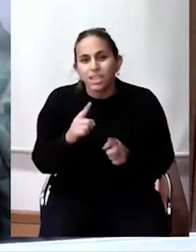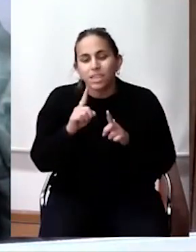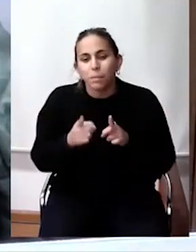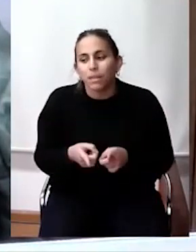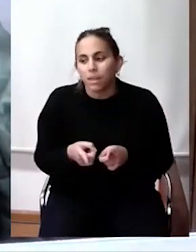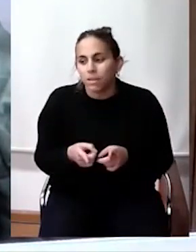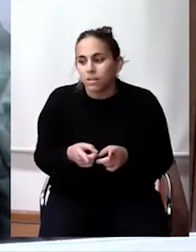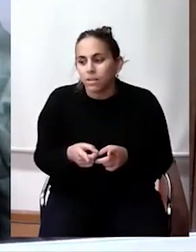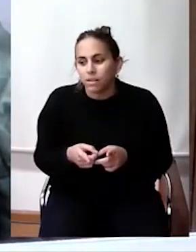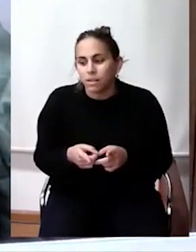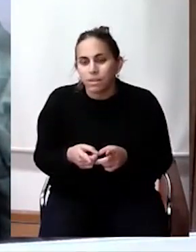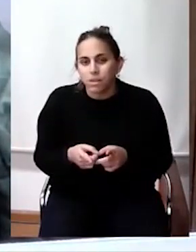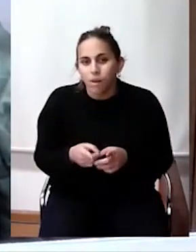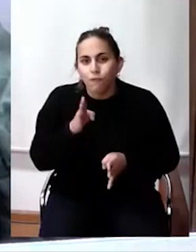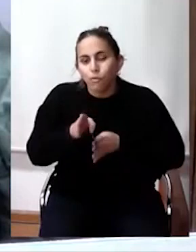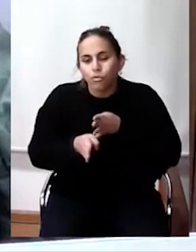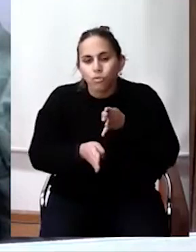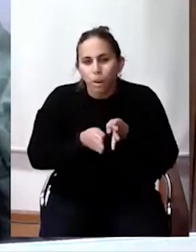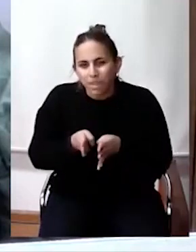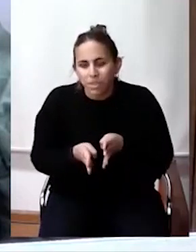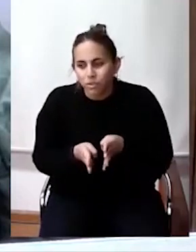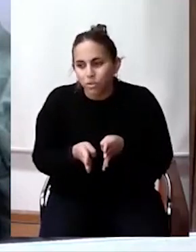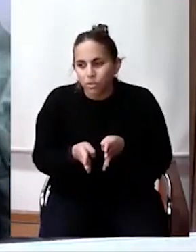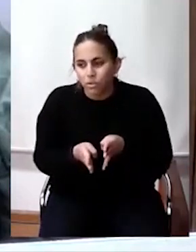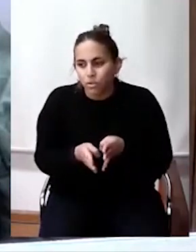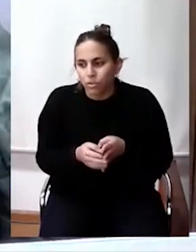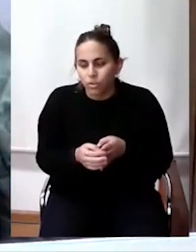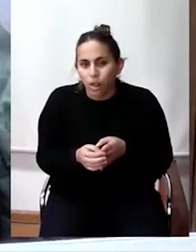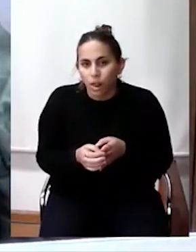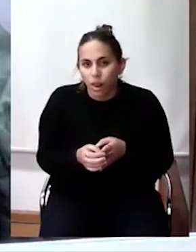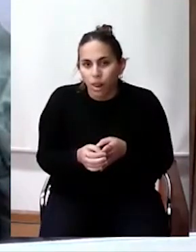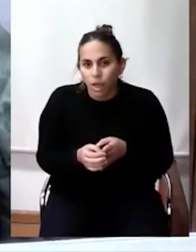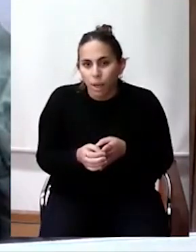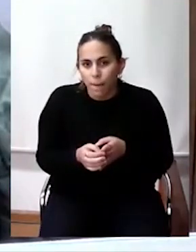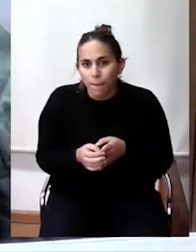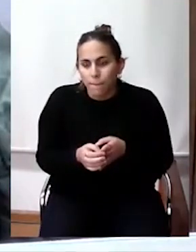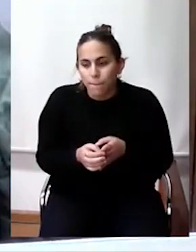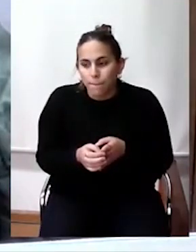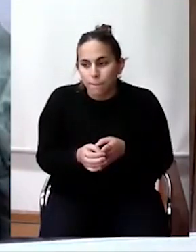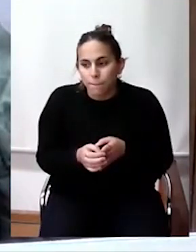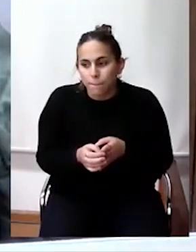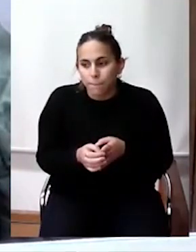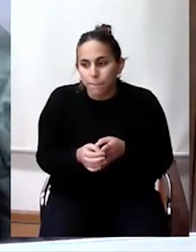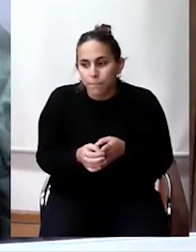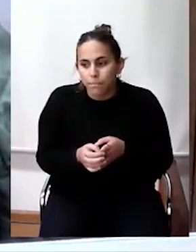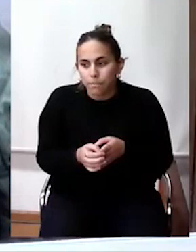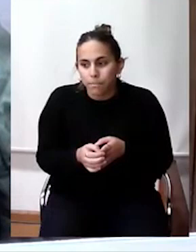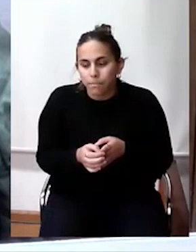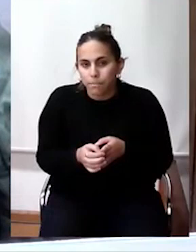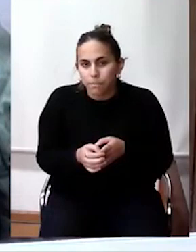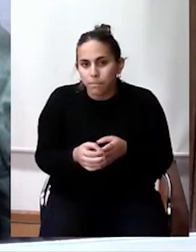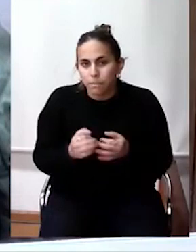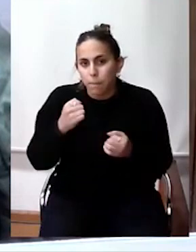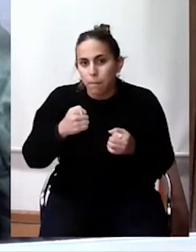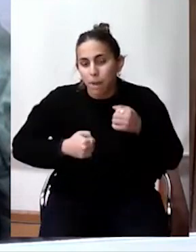A lo que es el funcionamiento de la maquinaria del personal del